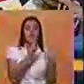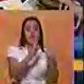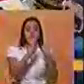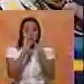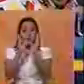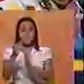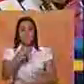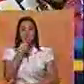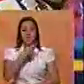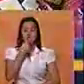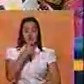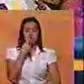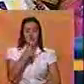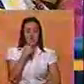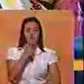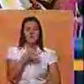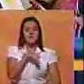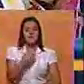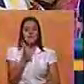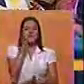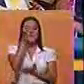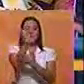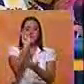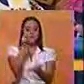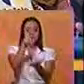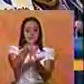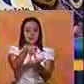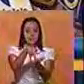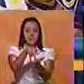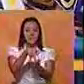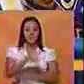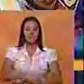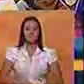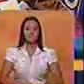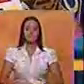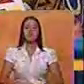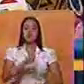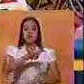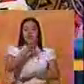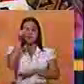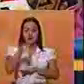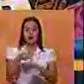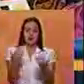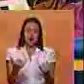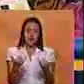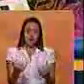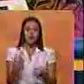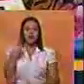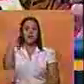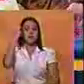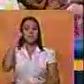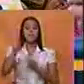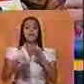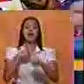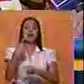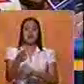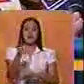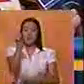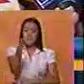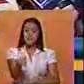organizaciones políticas postulantes. Las nacionales, en este caso, para el día de mañana, para